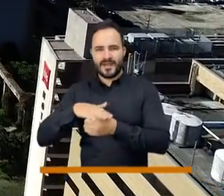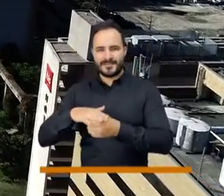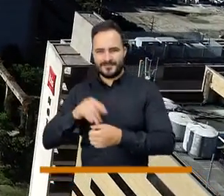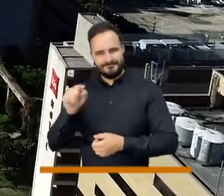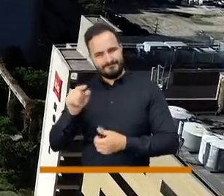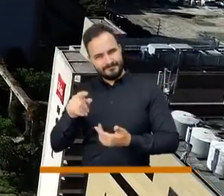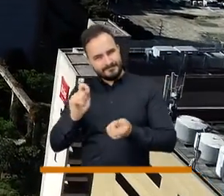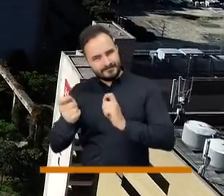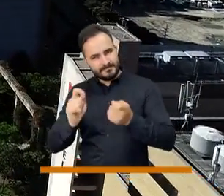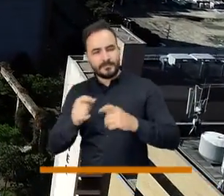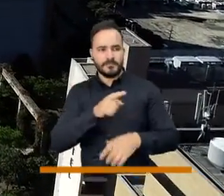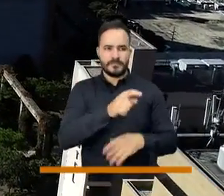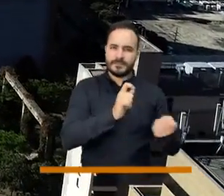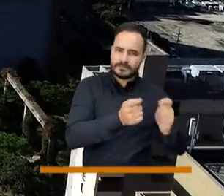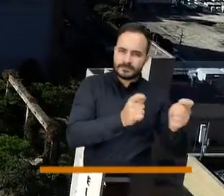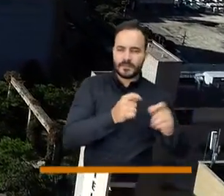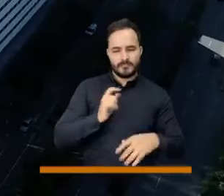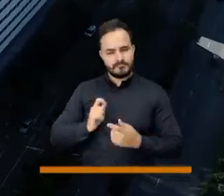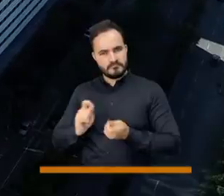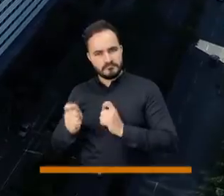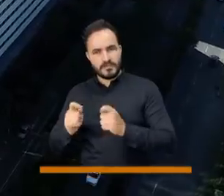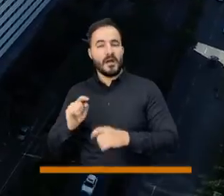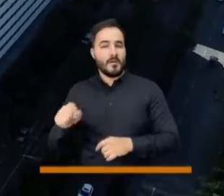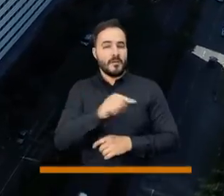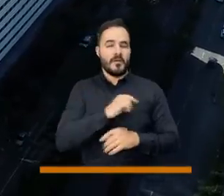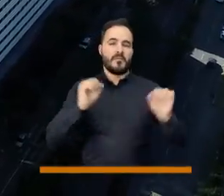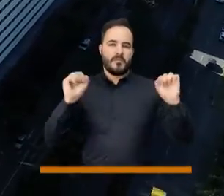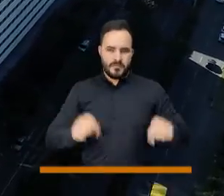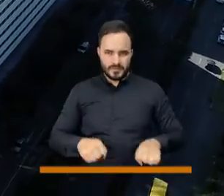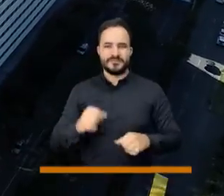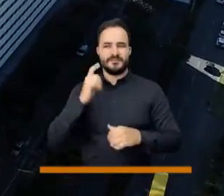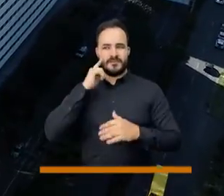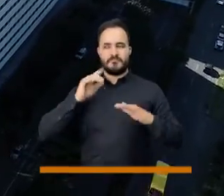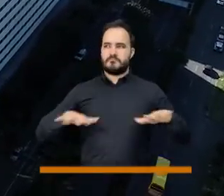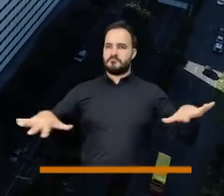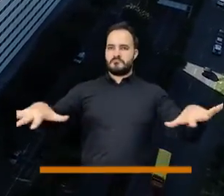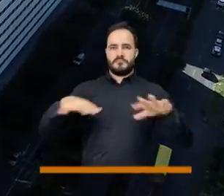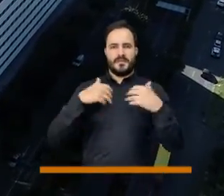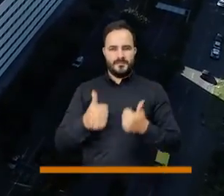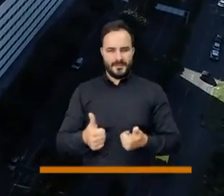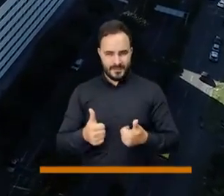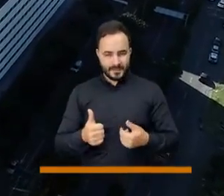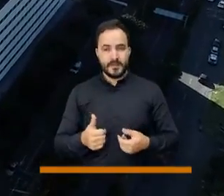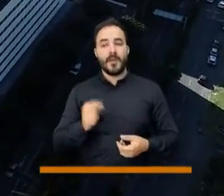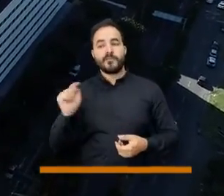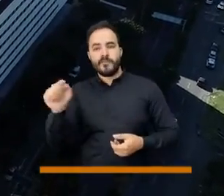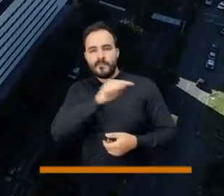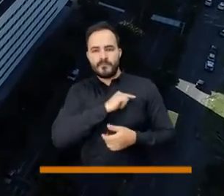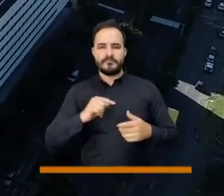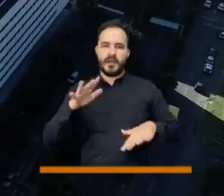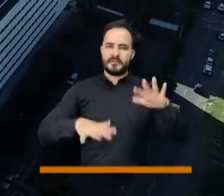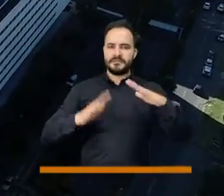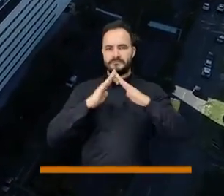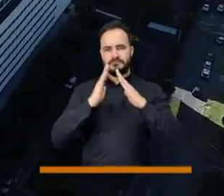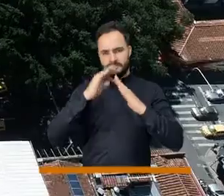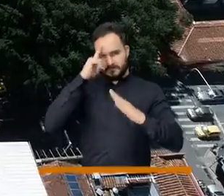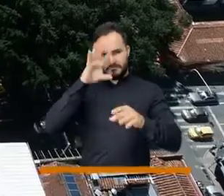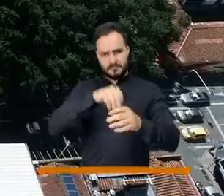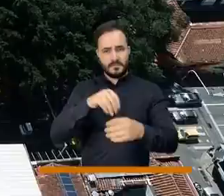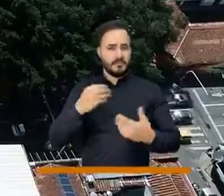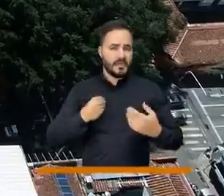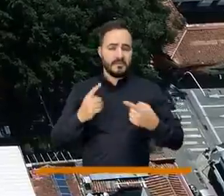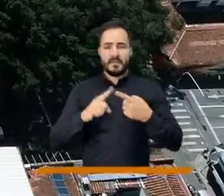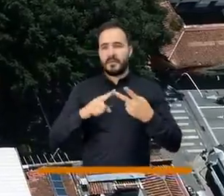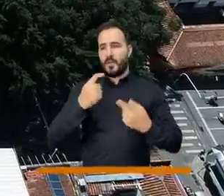redensifican algunos barrios, si se compacta más la ciudad y si a la vivienda se le ofrecen los servicios alternos del comercio, del